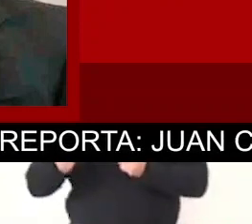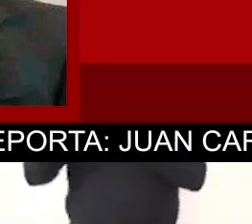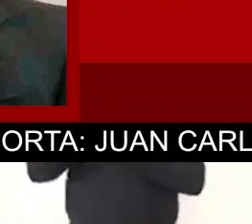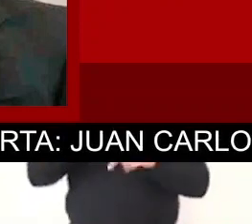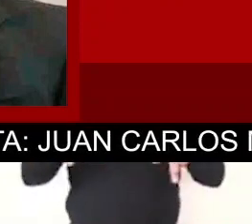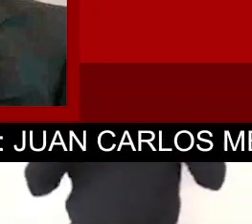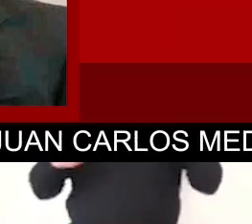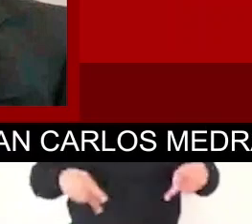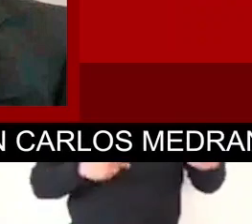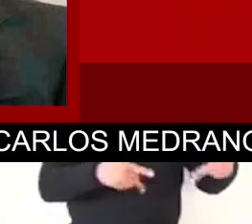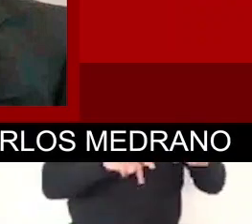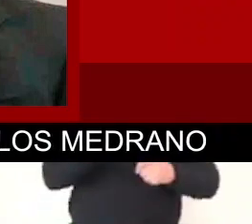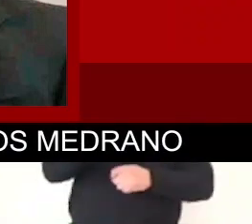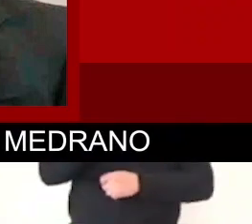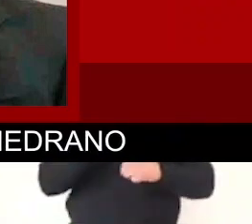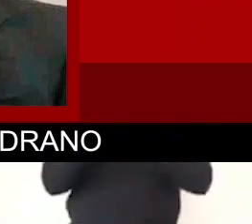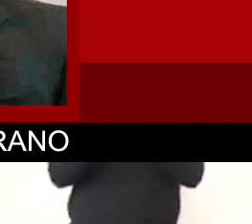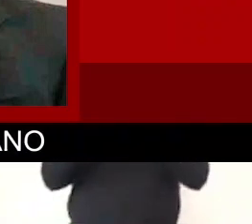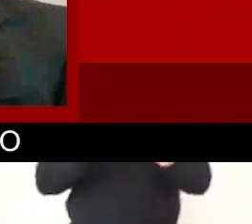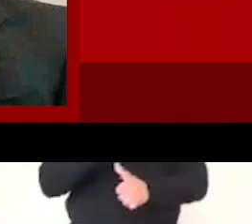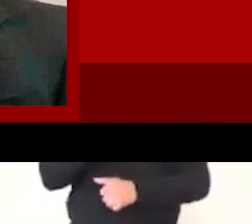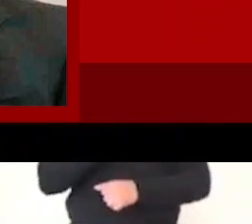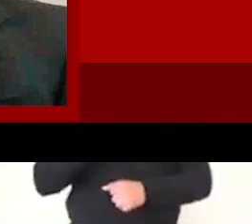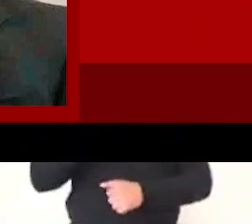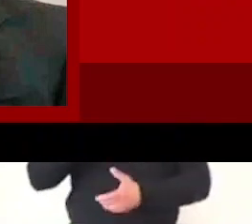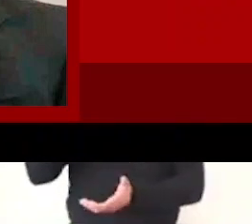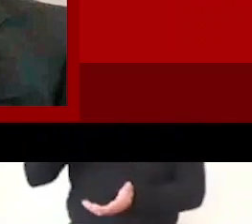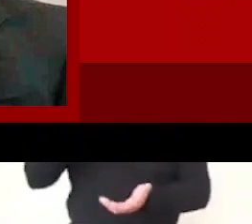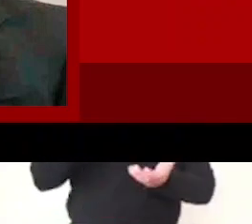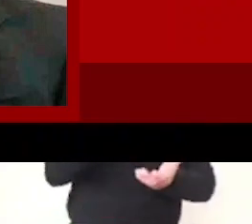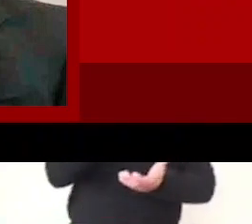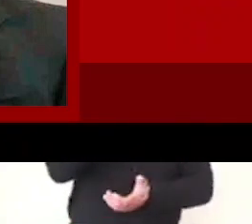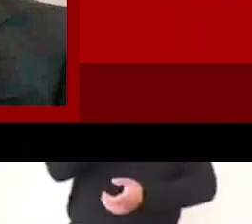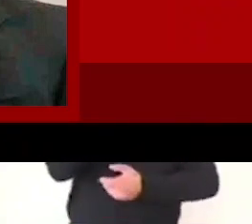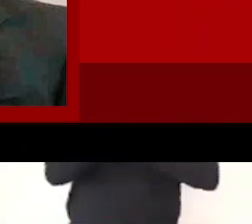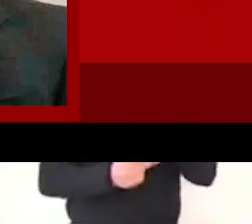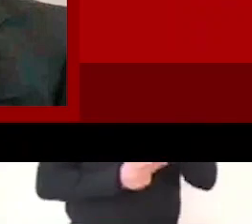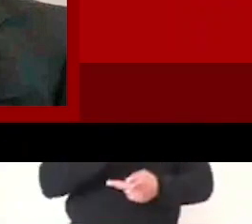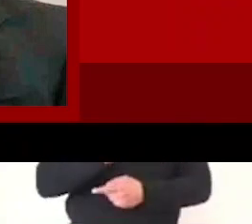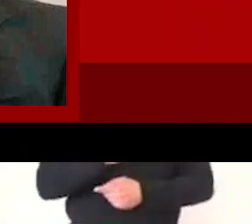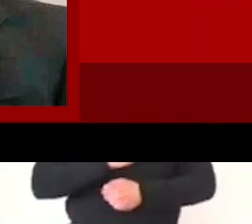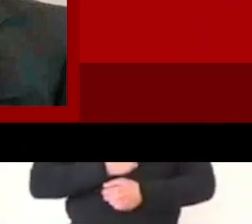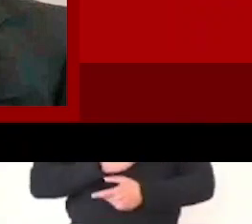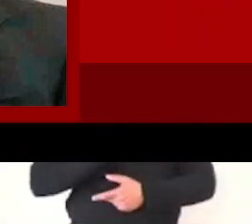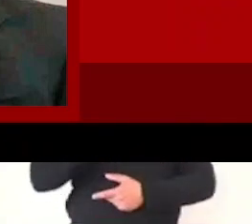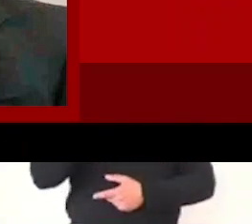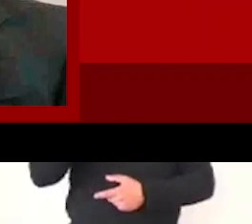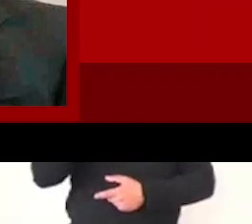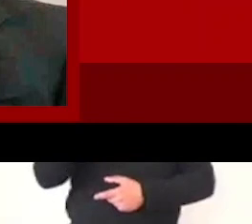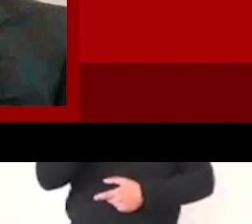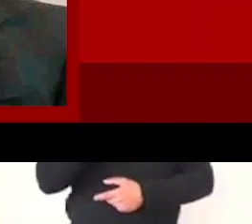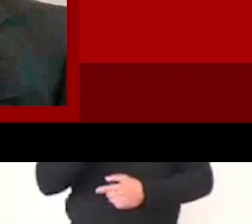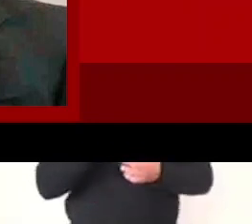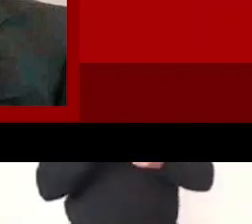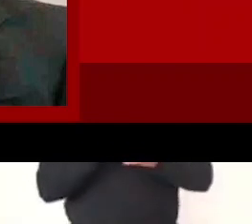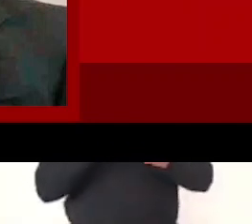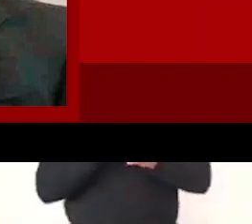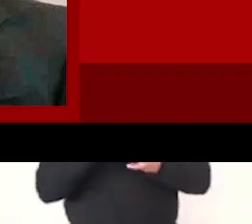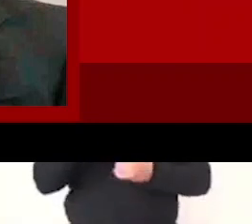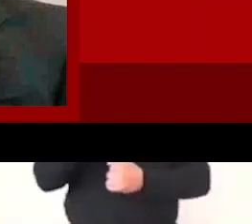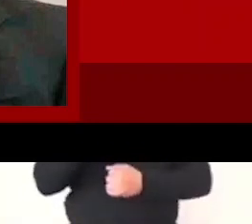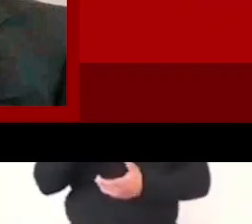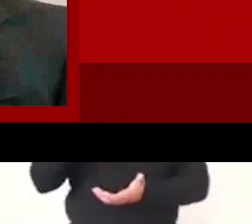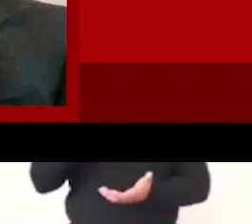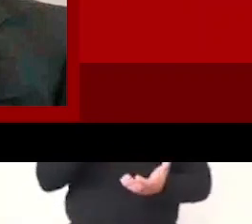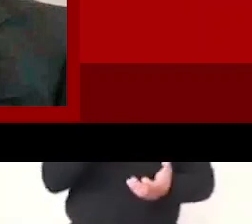les recordó que a raíz de la pandemia cientos de negocios han cerrado otros quebraron y la secretaria de economía pues